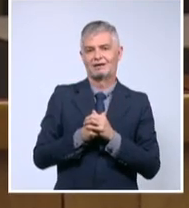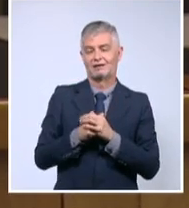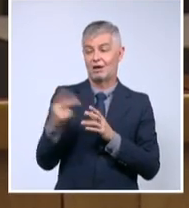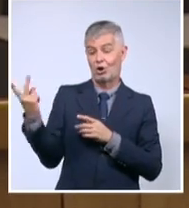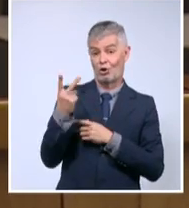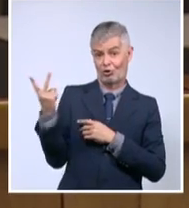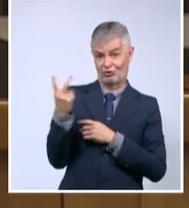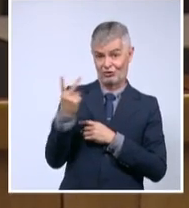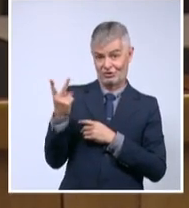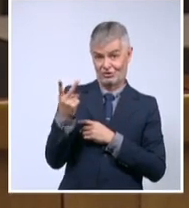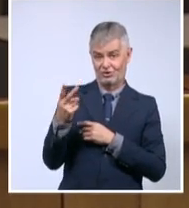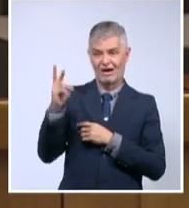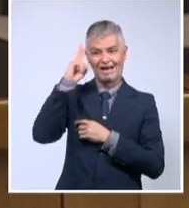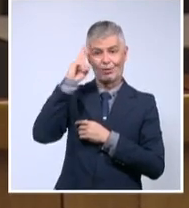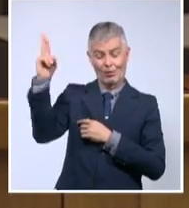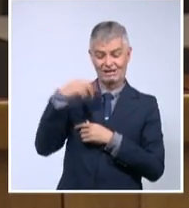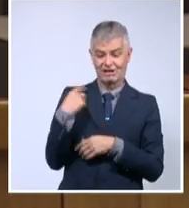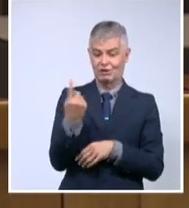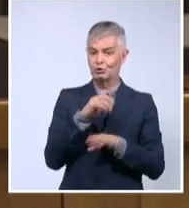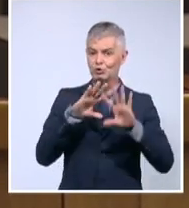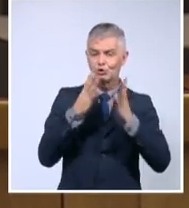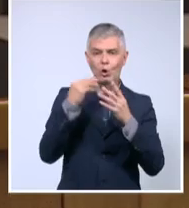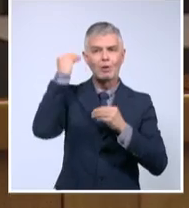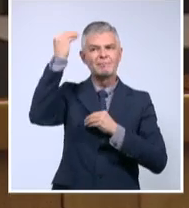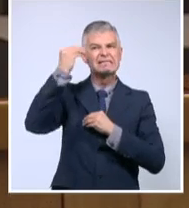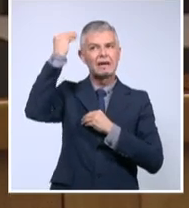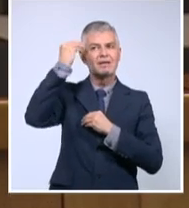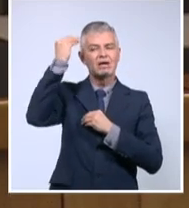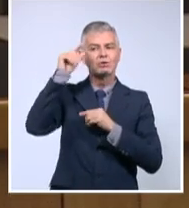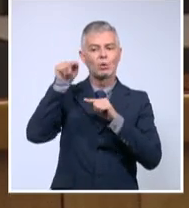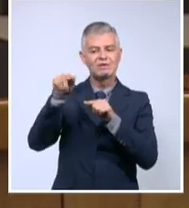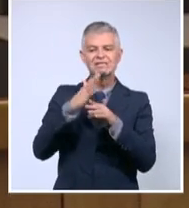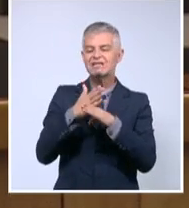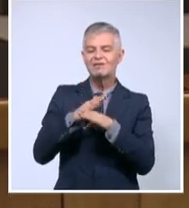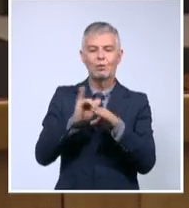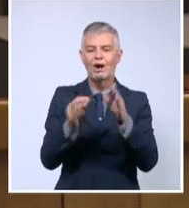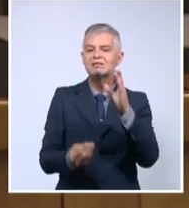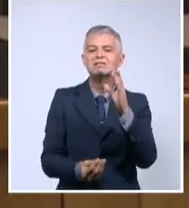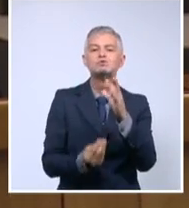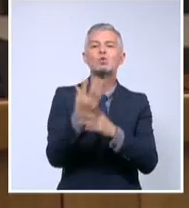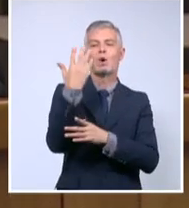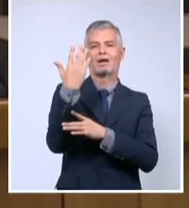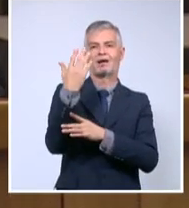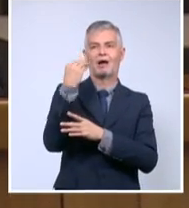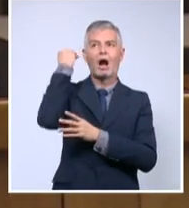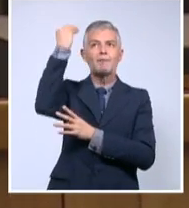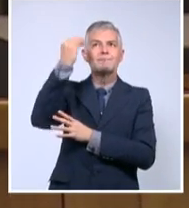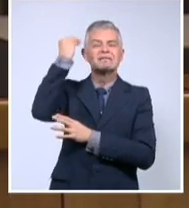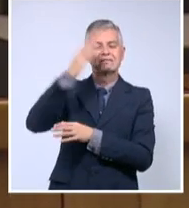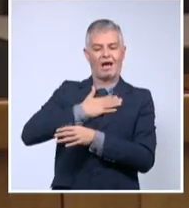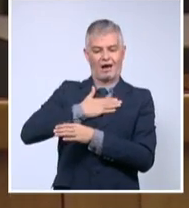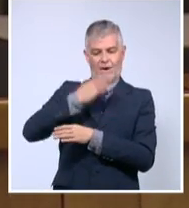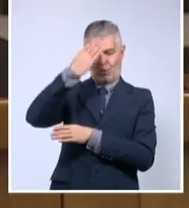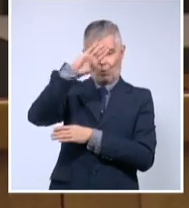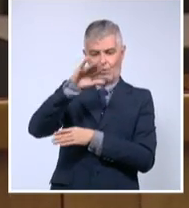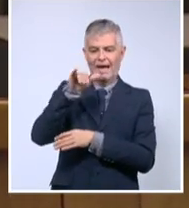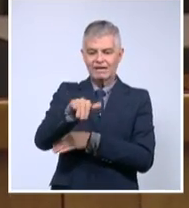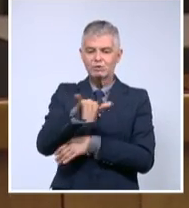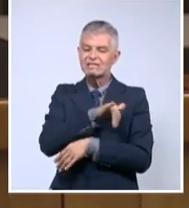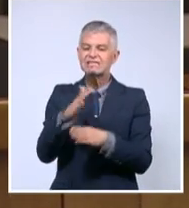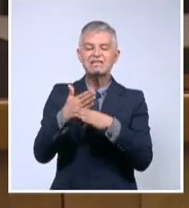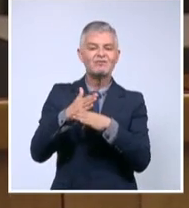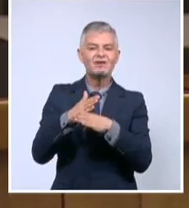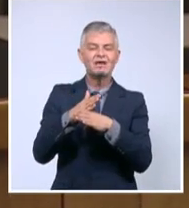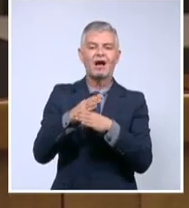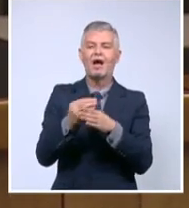recuerdan que todo pensamiento es una semilla. Pensar como país es sembrar y fertilizar el